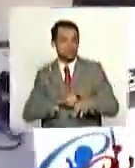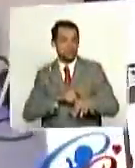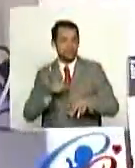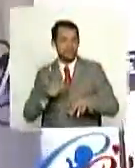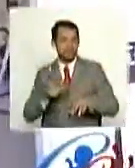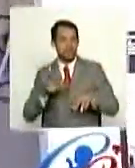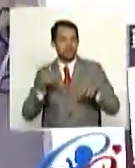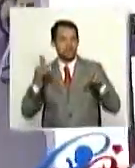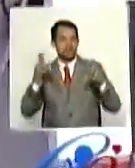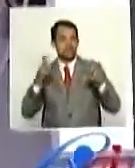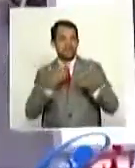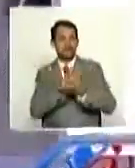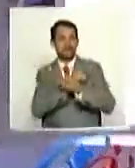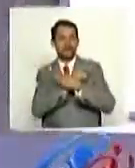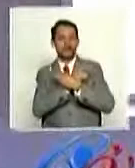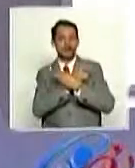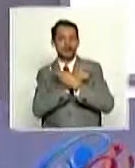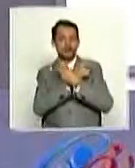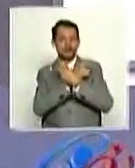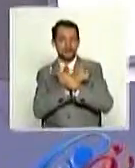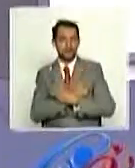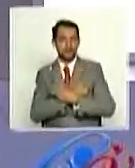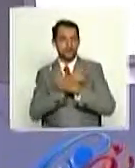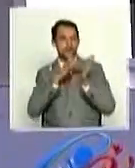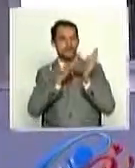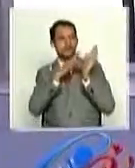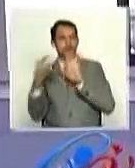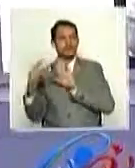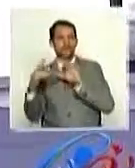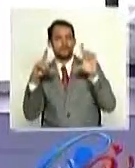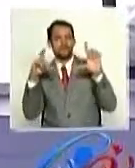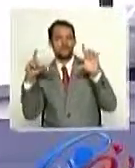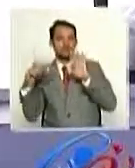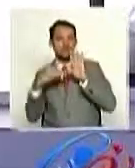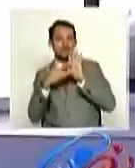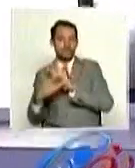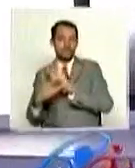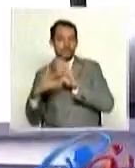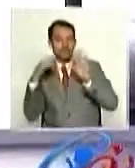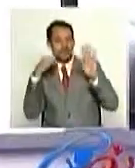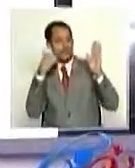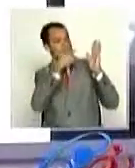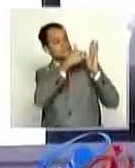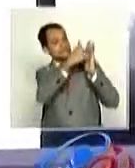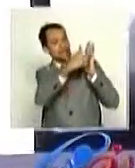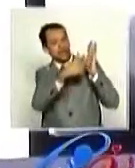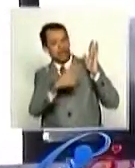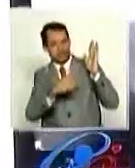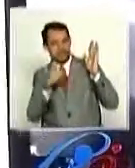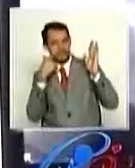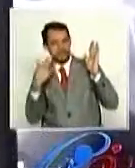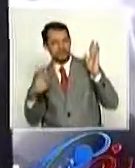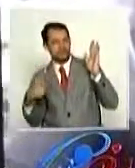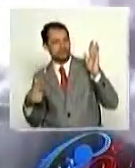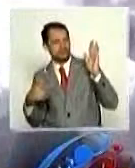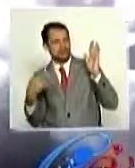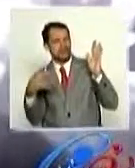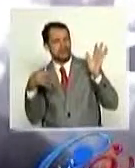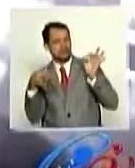rayos X, que ustedes entiendan para dónde vamos y qué es lo que buscamos en estos pacientes, doctor Efraín.